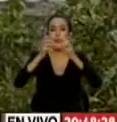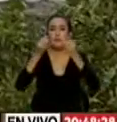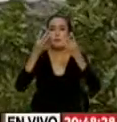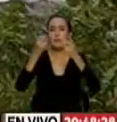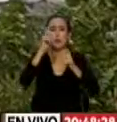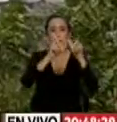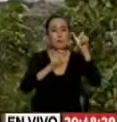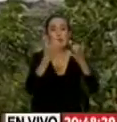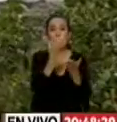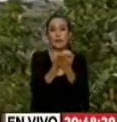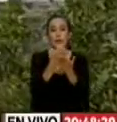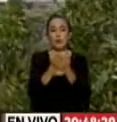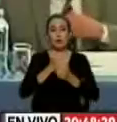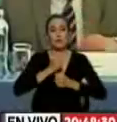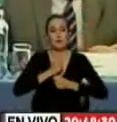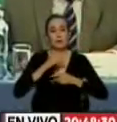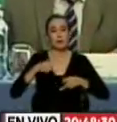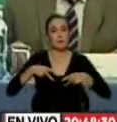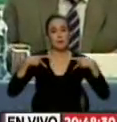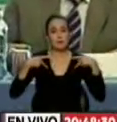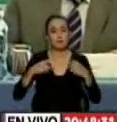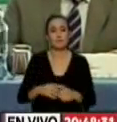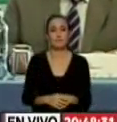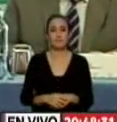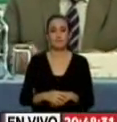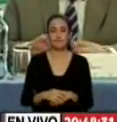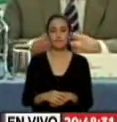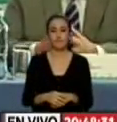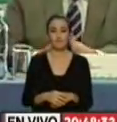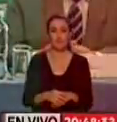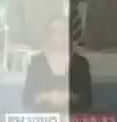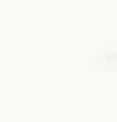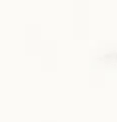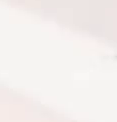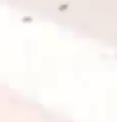de personas en el mundo. César Duarte, Telediario.